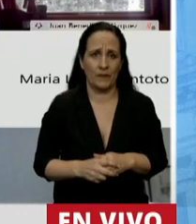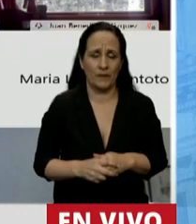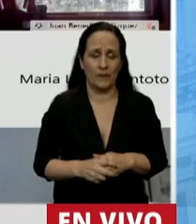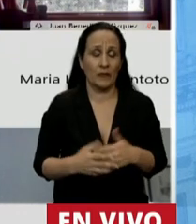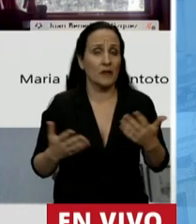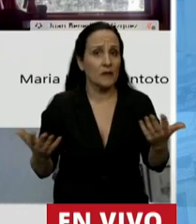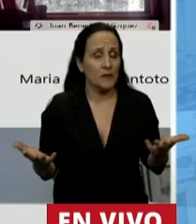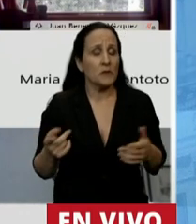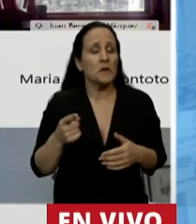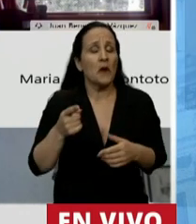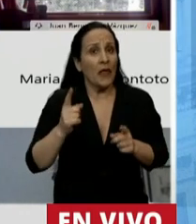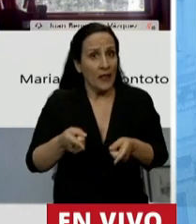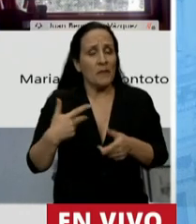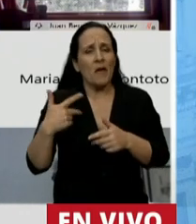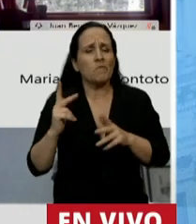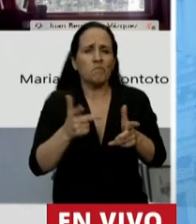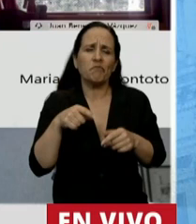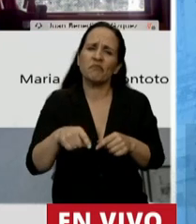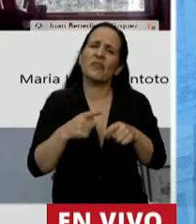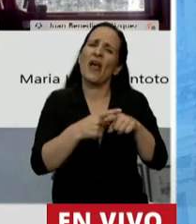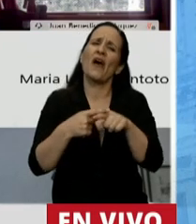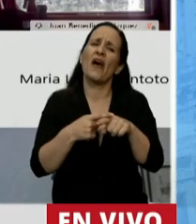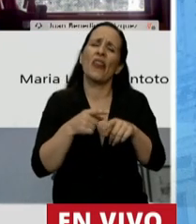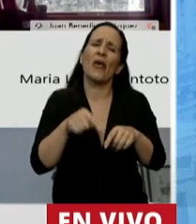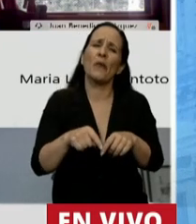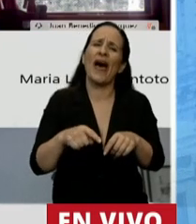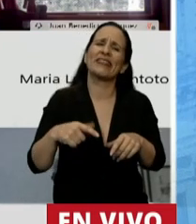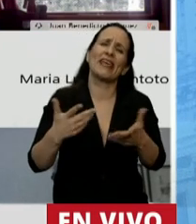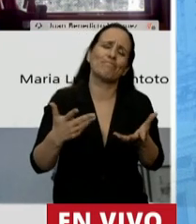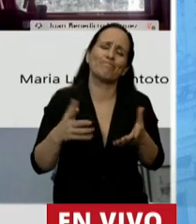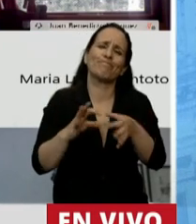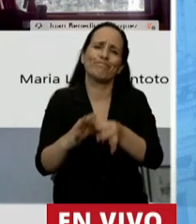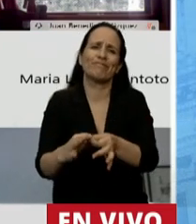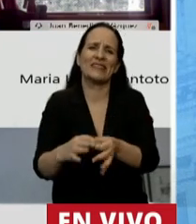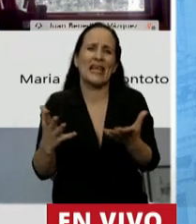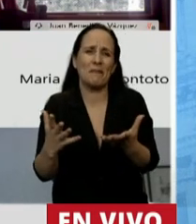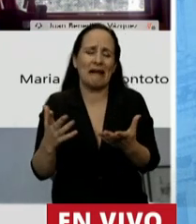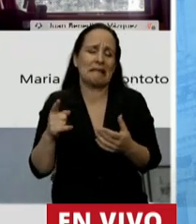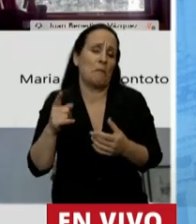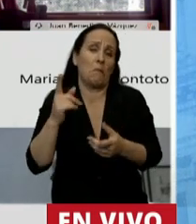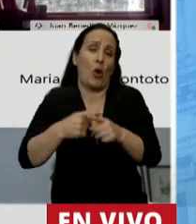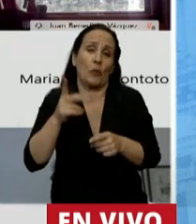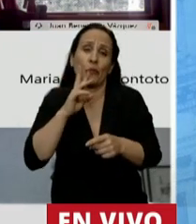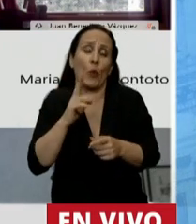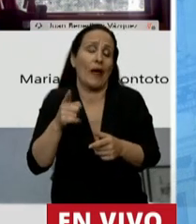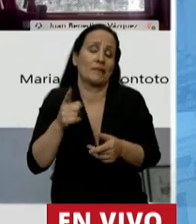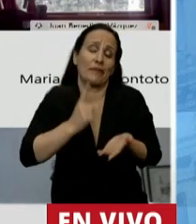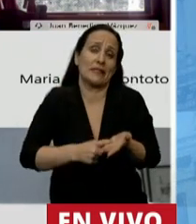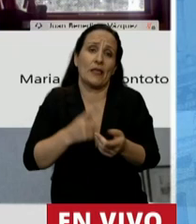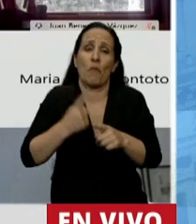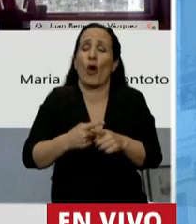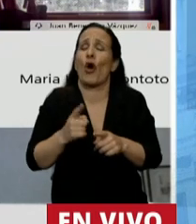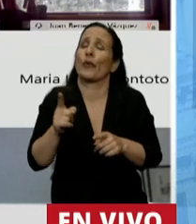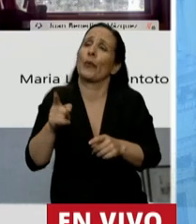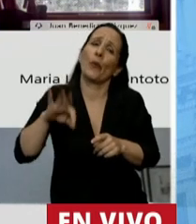Se ha dicho también que este es un debate social, que hay mujeres que abortan para poder seguir sus proyectos de vida.